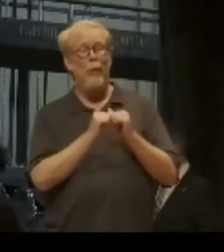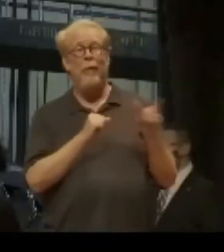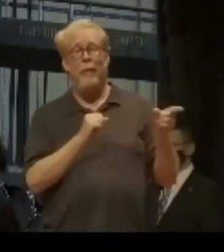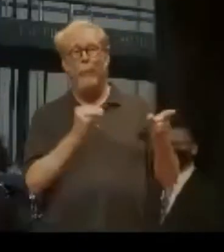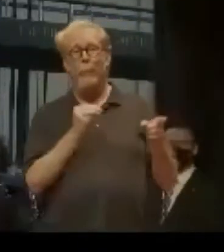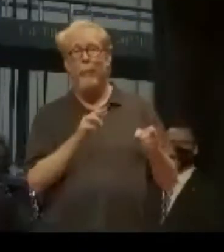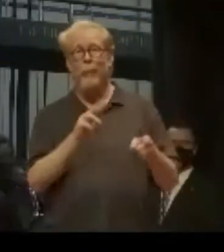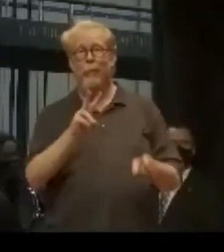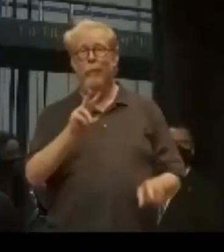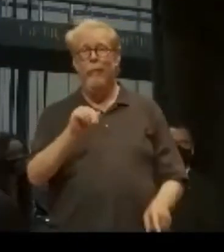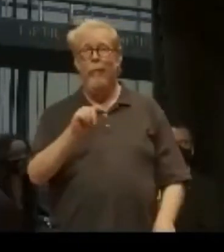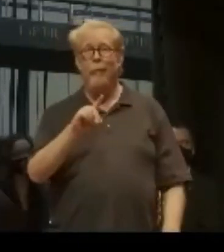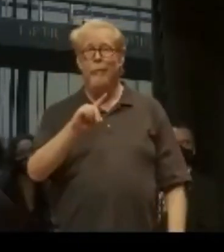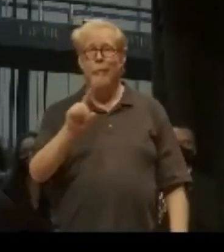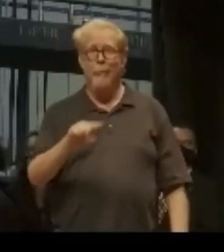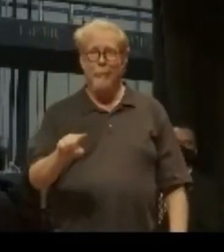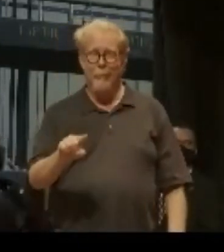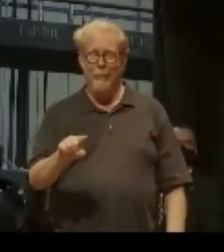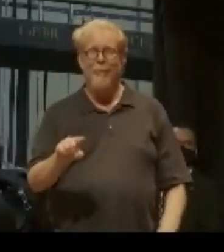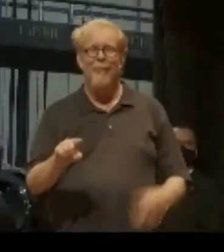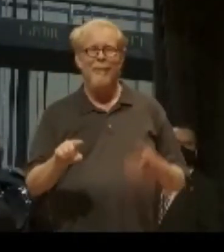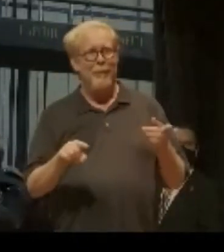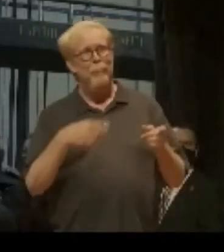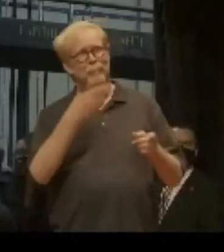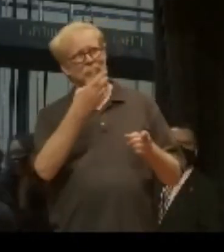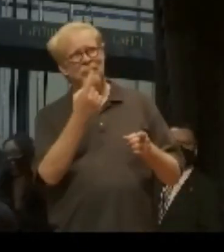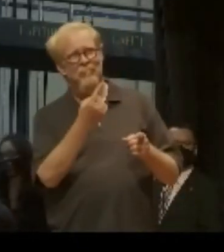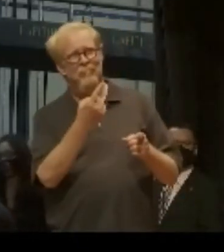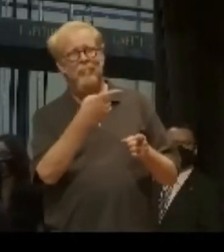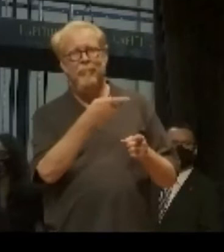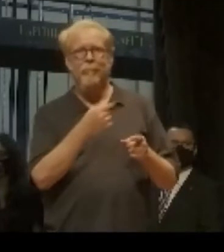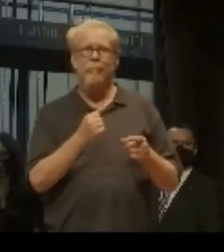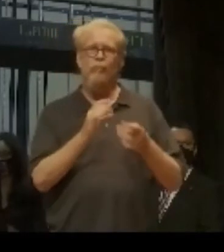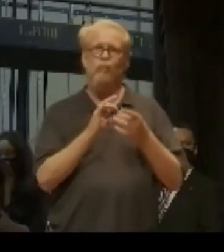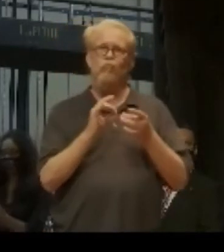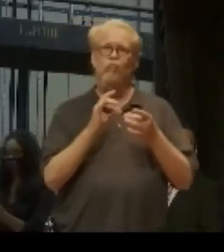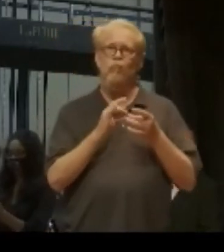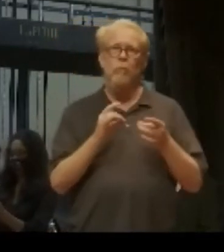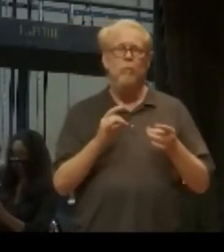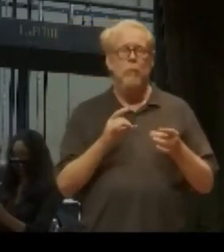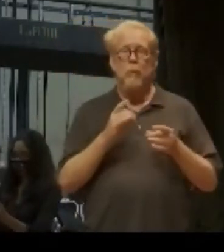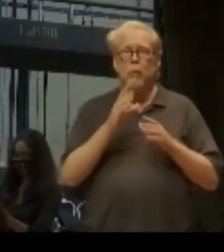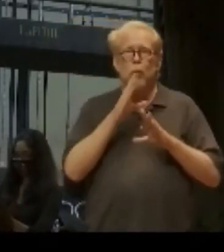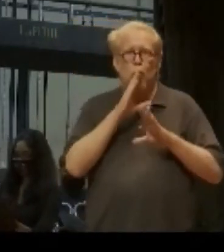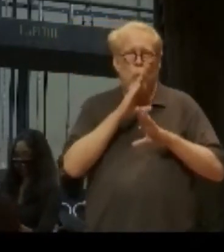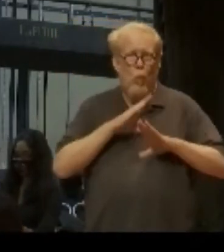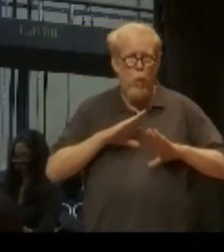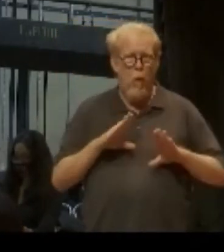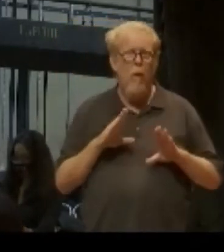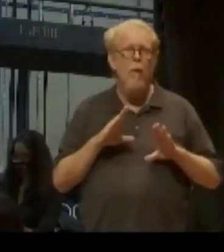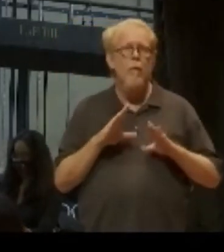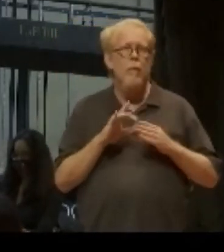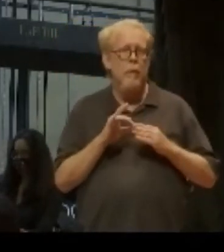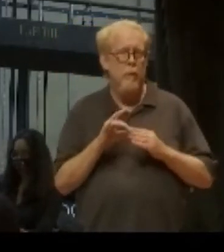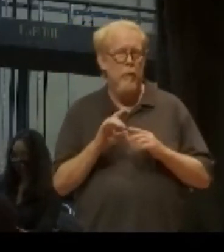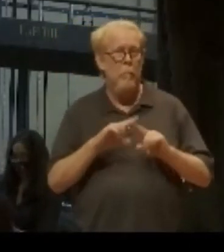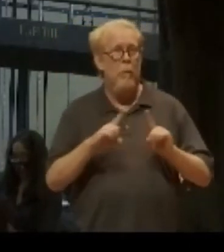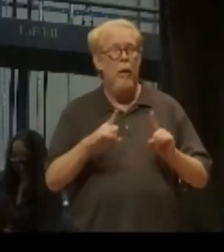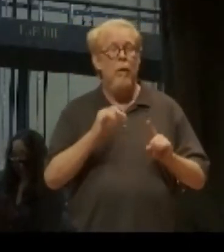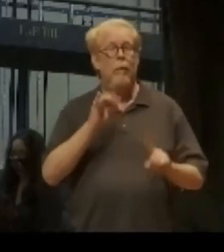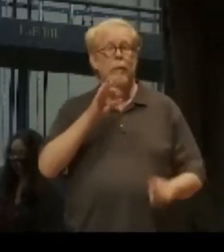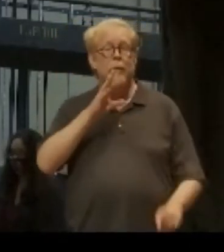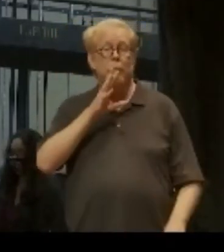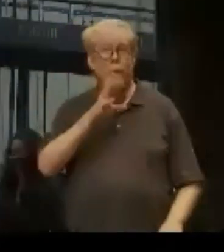con el fideicomisario Valdés es, bueno, antes que nada, él, al ser alguien que cuando él habla, él es un líder muy